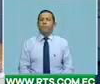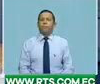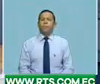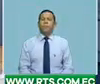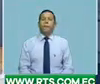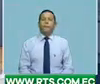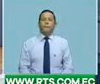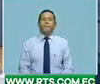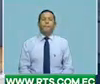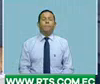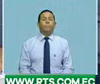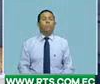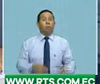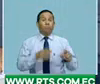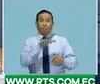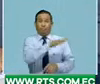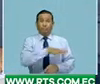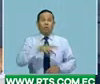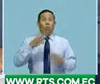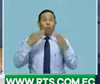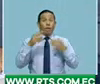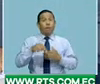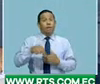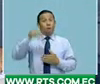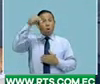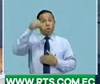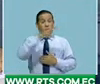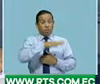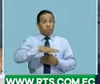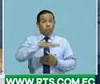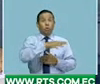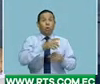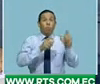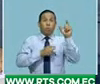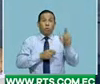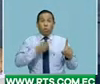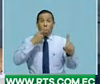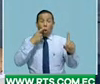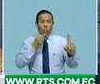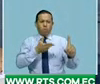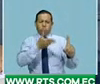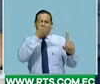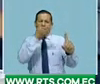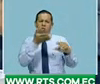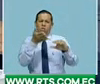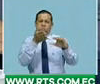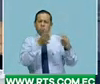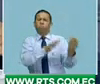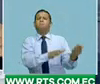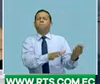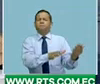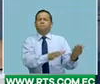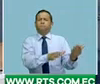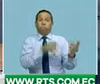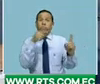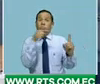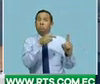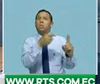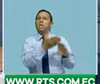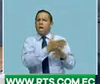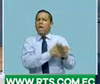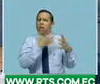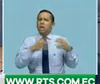Se acribillan a un hombre en el norte de Guayaquil. La Policía Nacional informó que la víctima registraba varias antecedentes penales por asesinato.